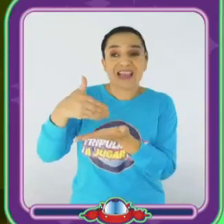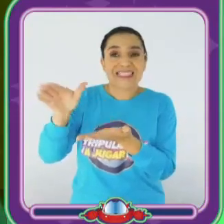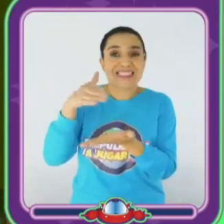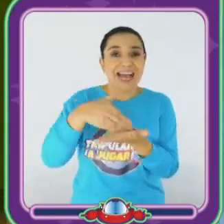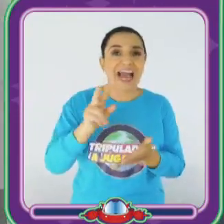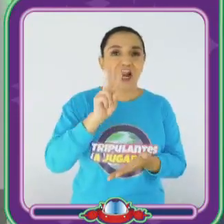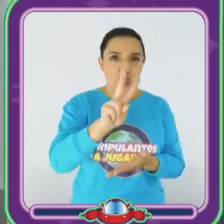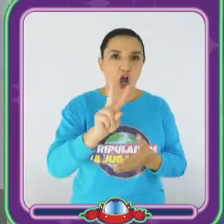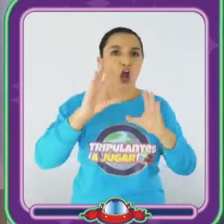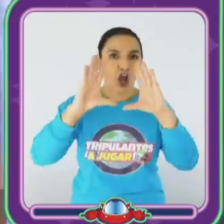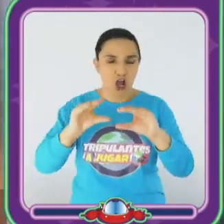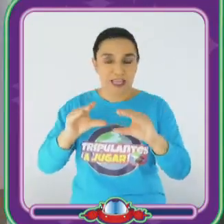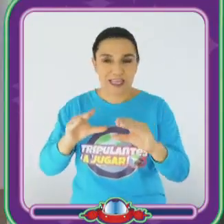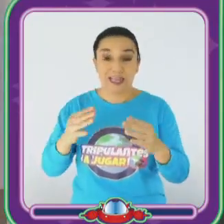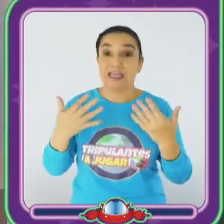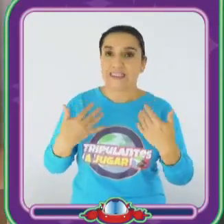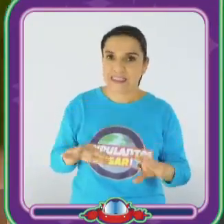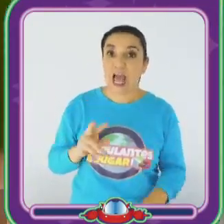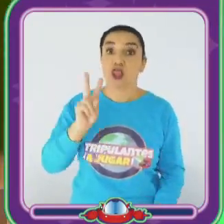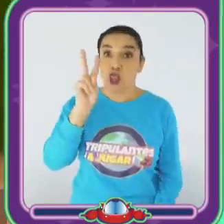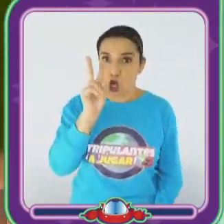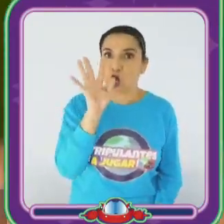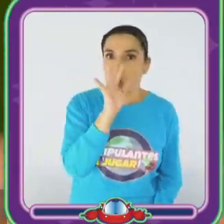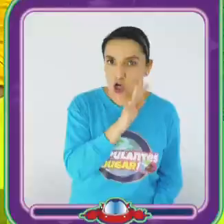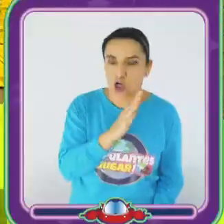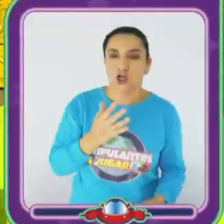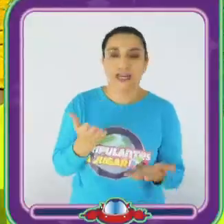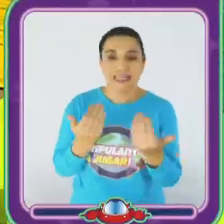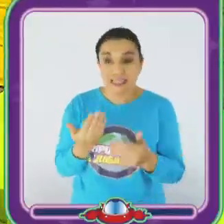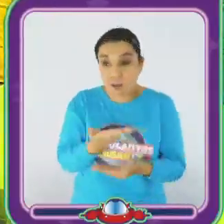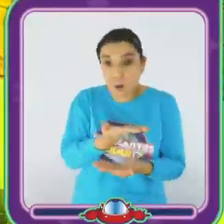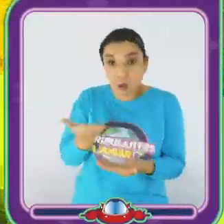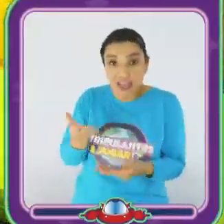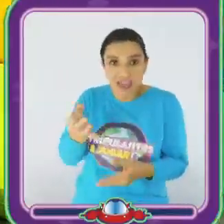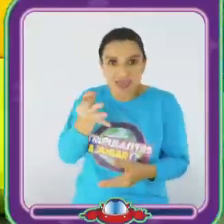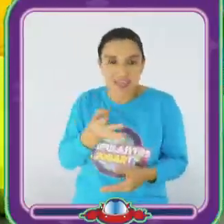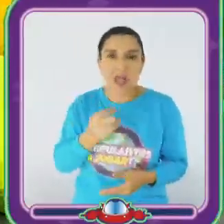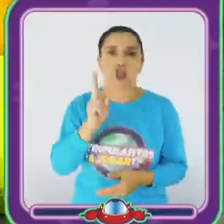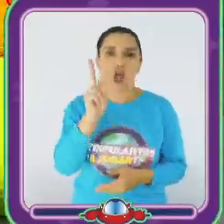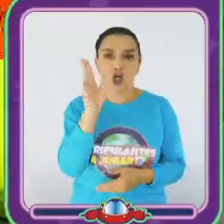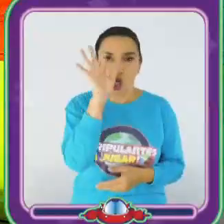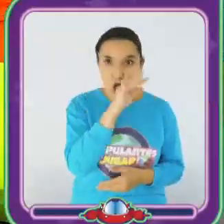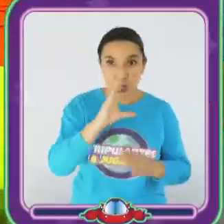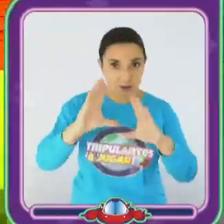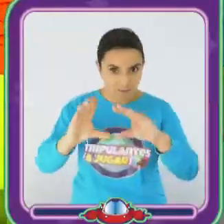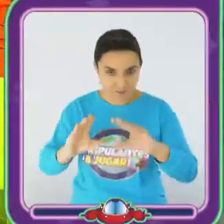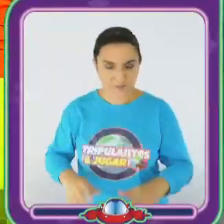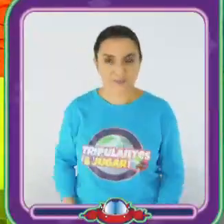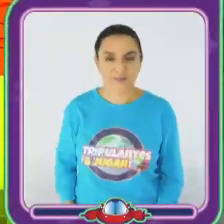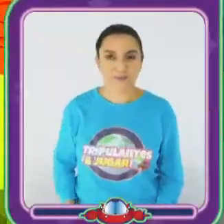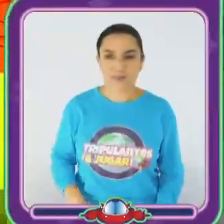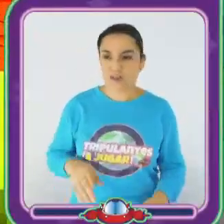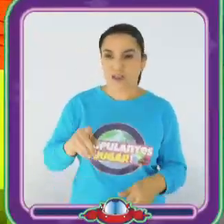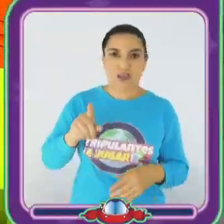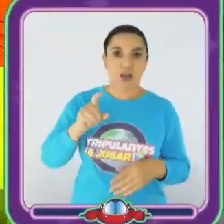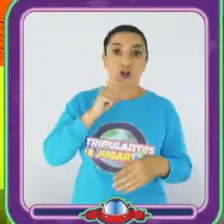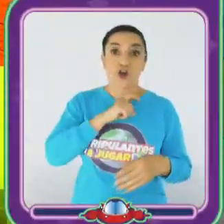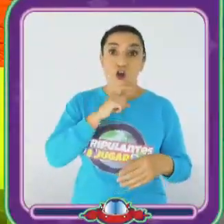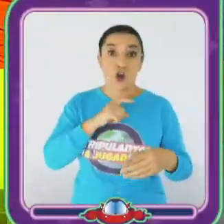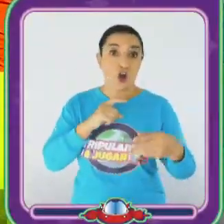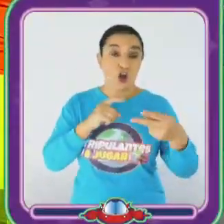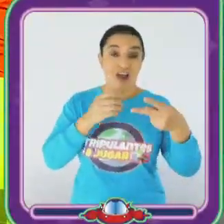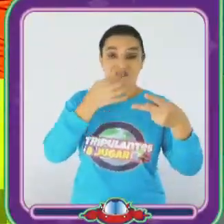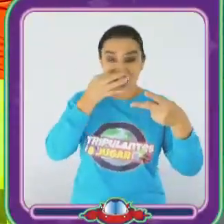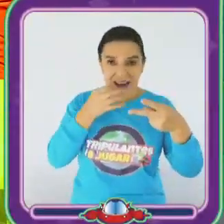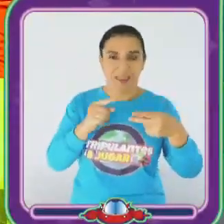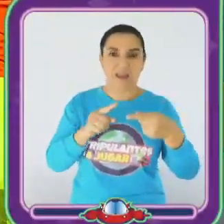Deben sacar dos cojines. Ya, dos colores. Tripulación, necesitamos que ustedes me digan dos colores. El rojo y